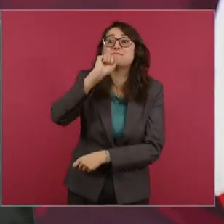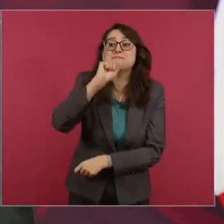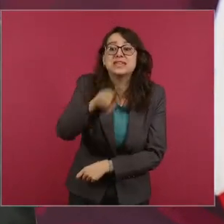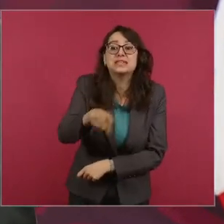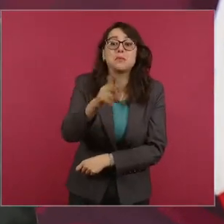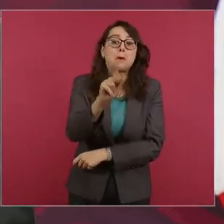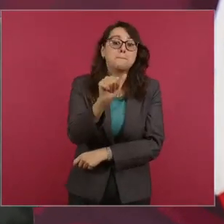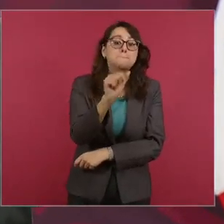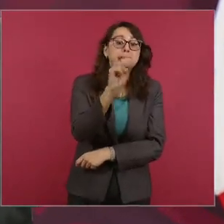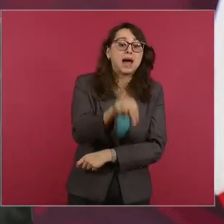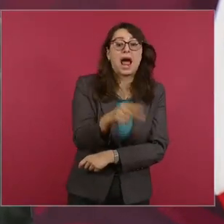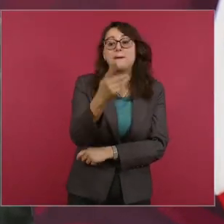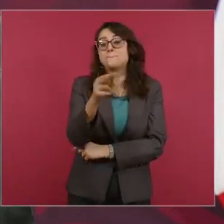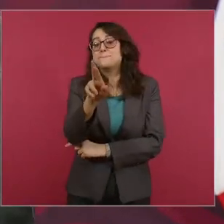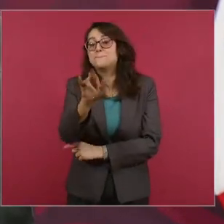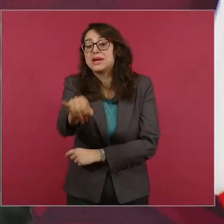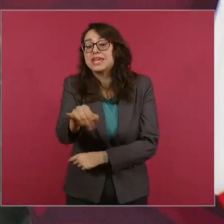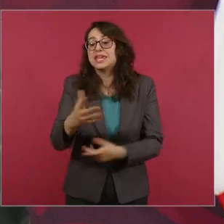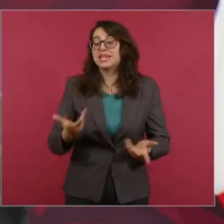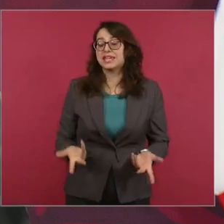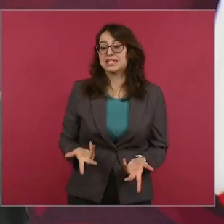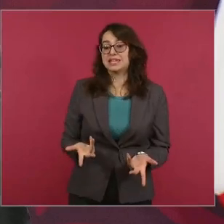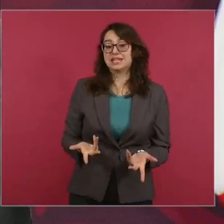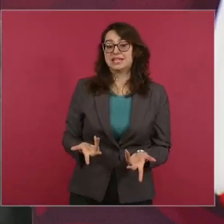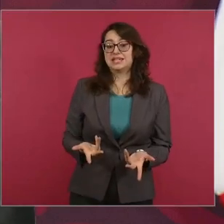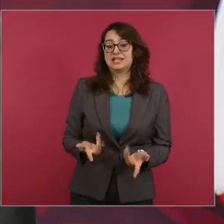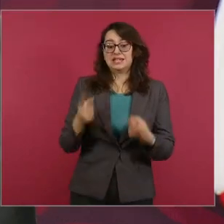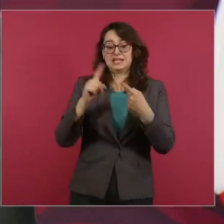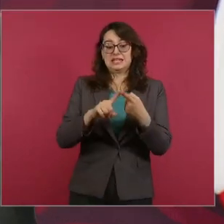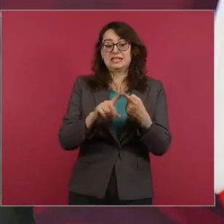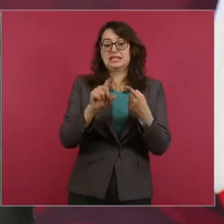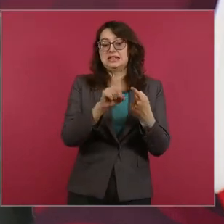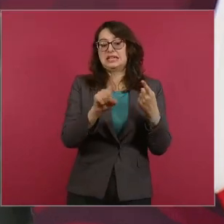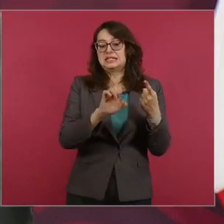cuando era presidente del PAN, Felipe Calderón